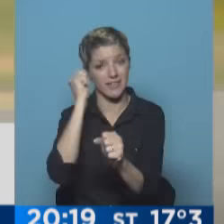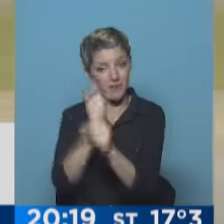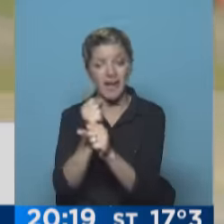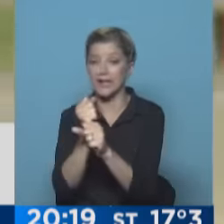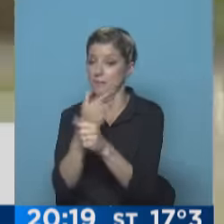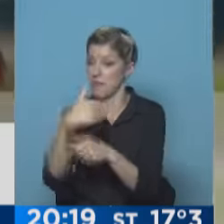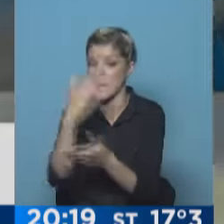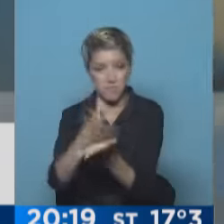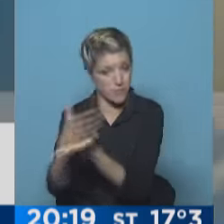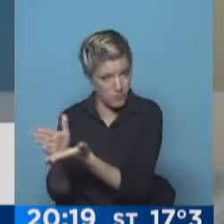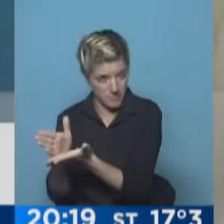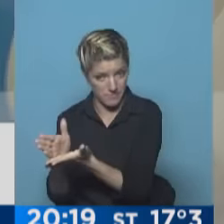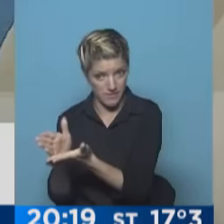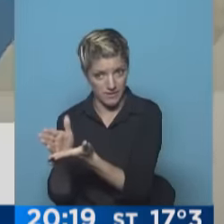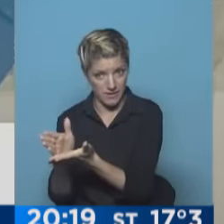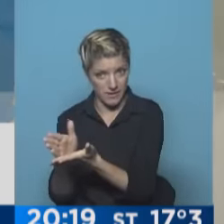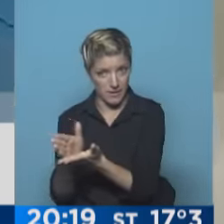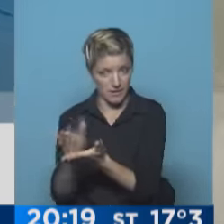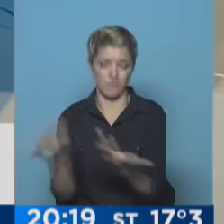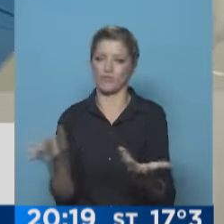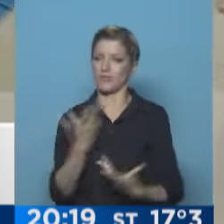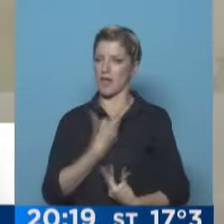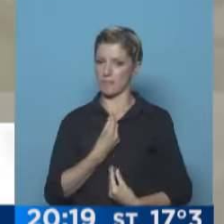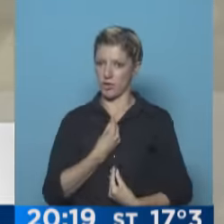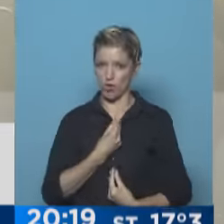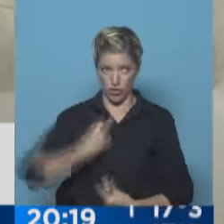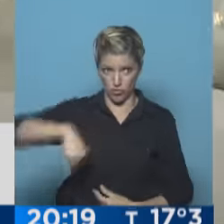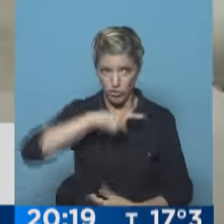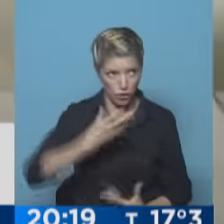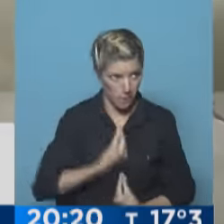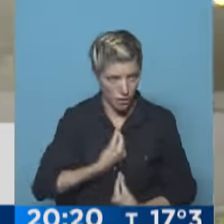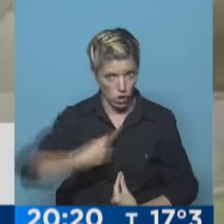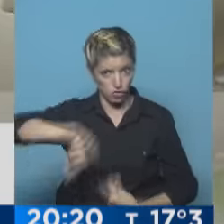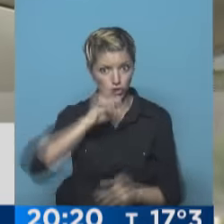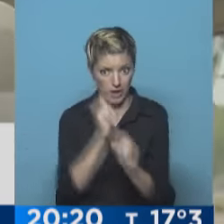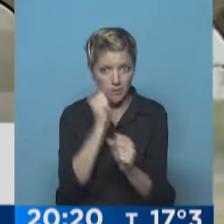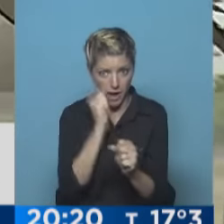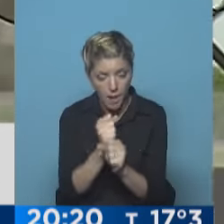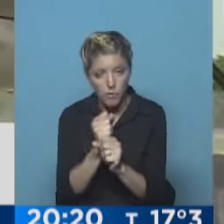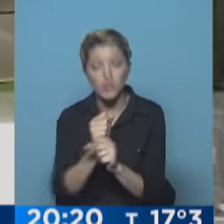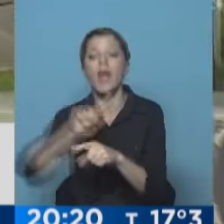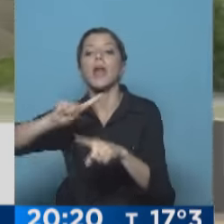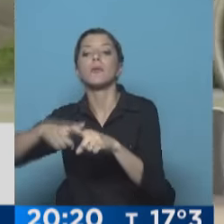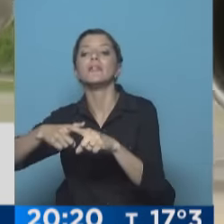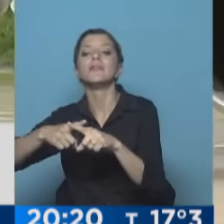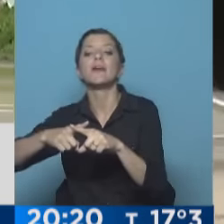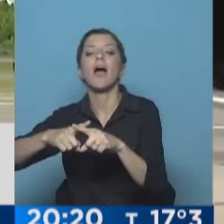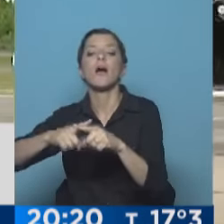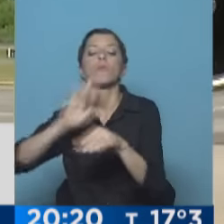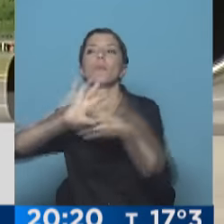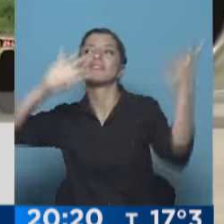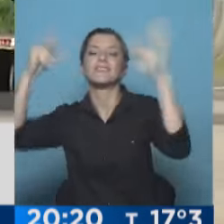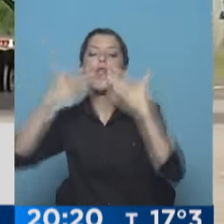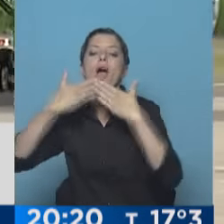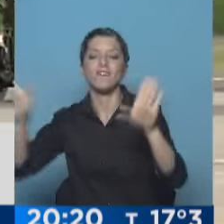en Argentina y el miedo nos da, lo tenemos los trabajadores. La política de cielos abiertos destruye la industria